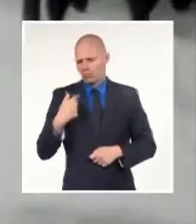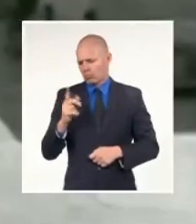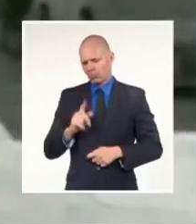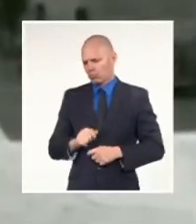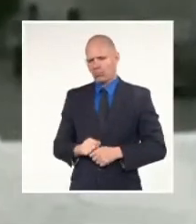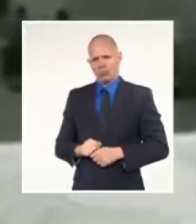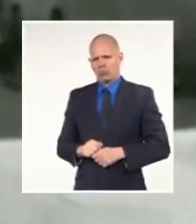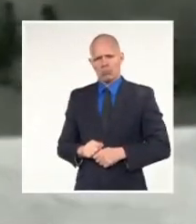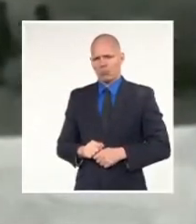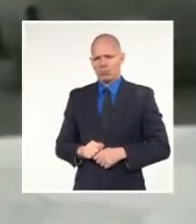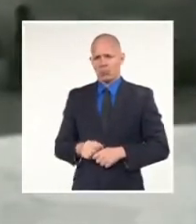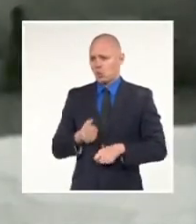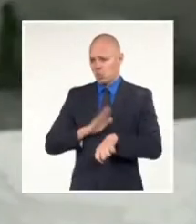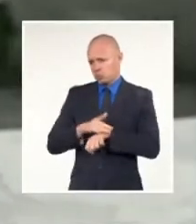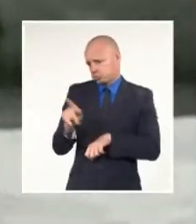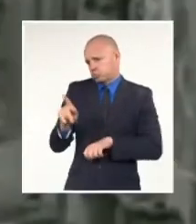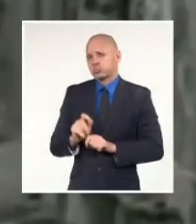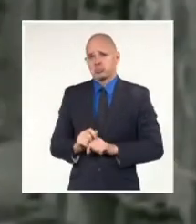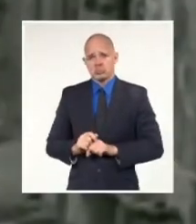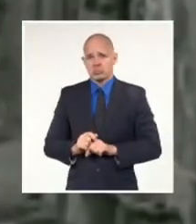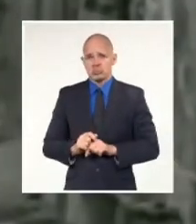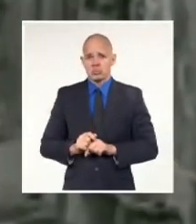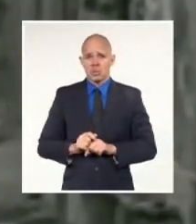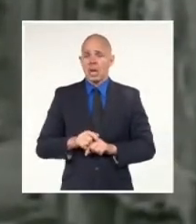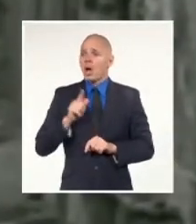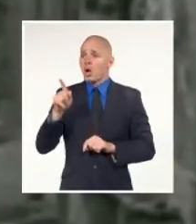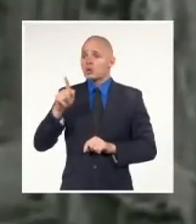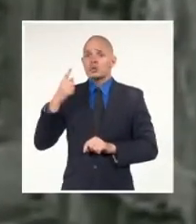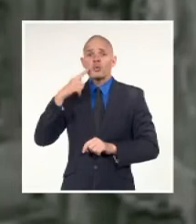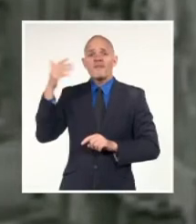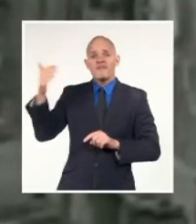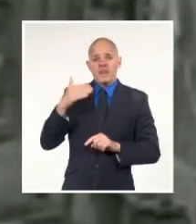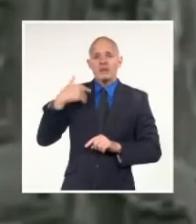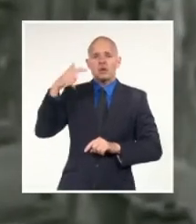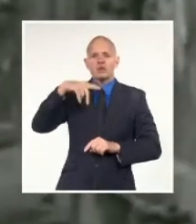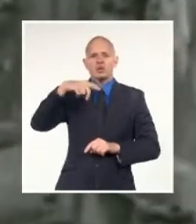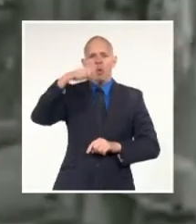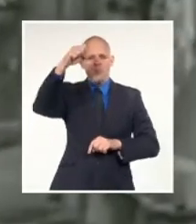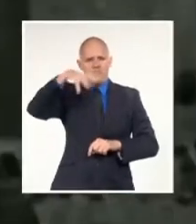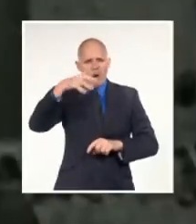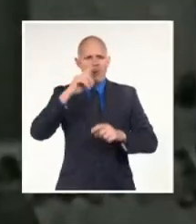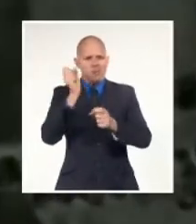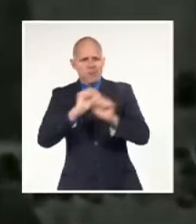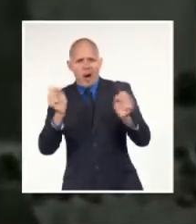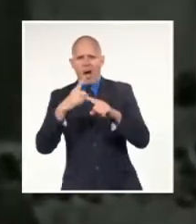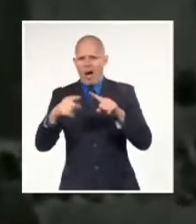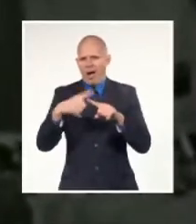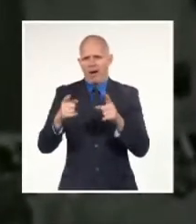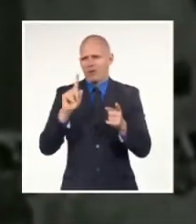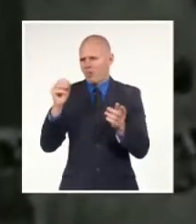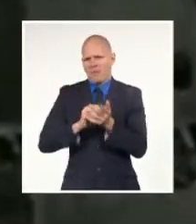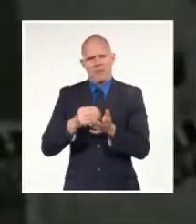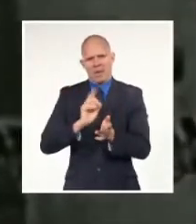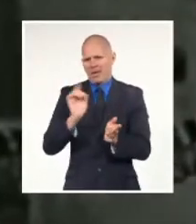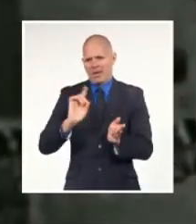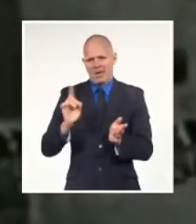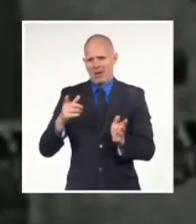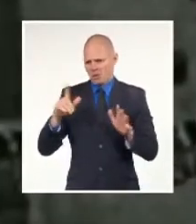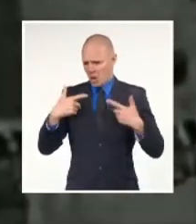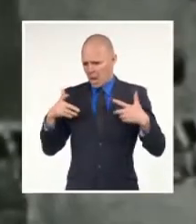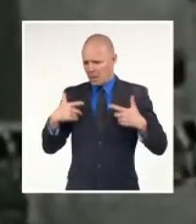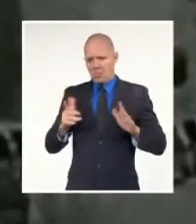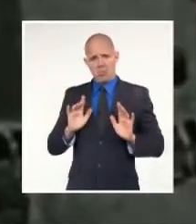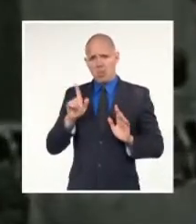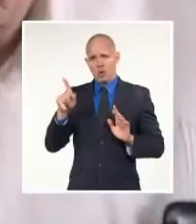que ellos no tenían ninguna autoridad moral para imponernos condiciones a nosotros como puertorriqueños, porque ellos no tenían derecho ninguno a